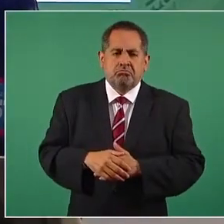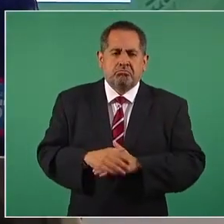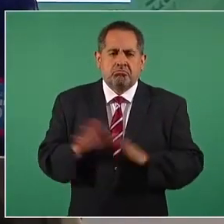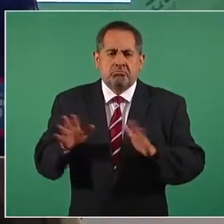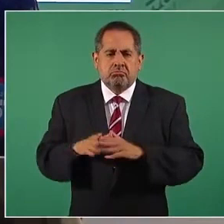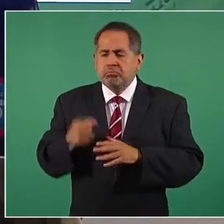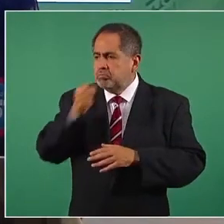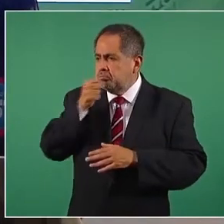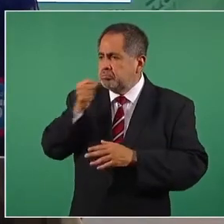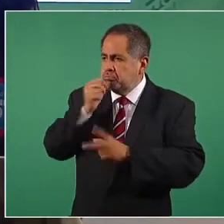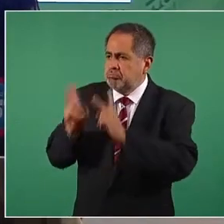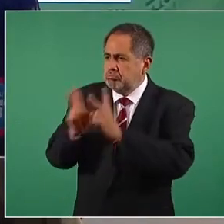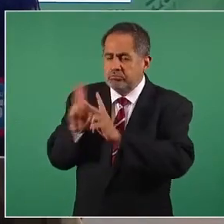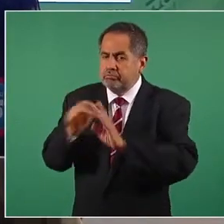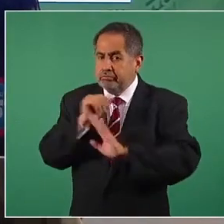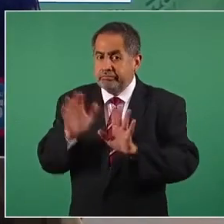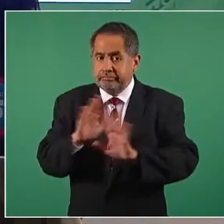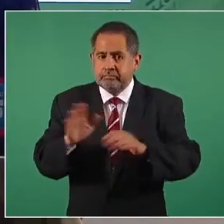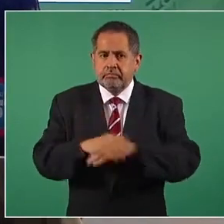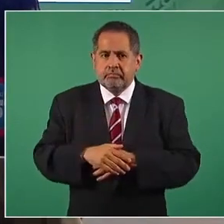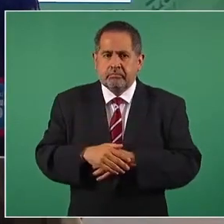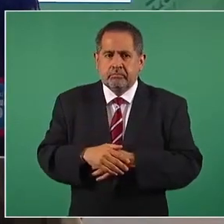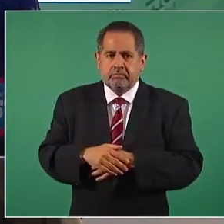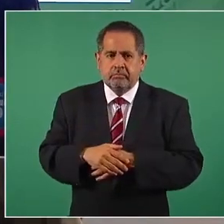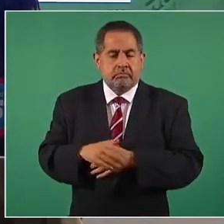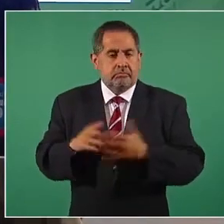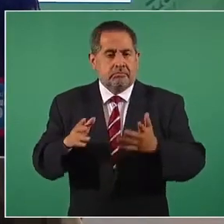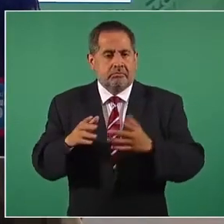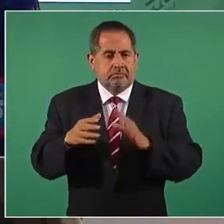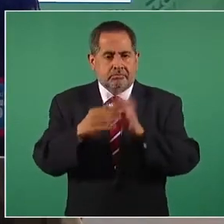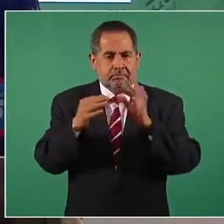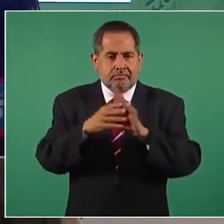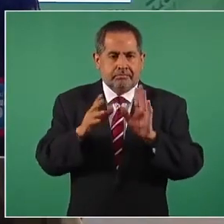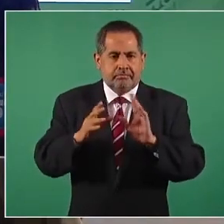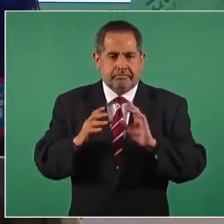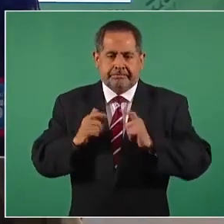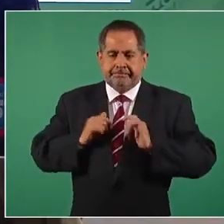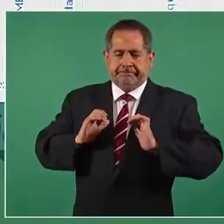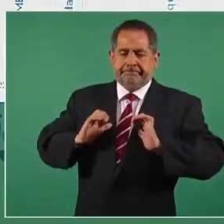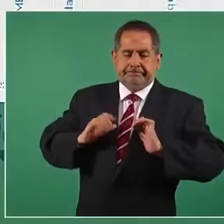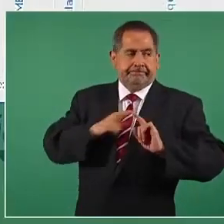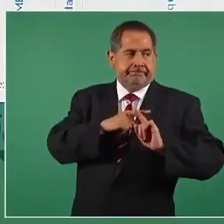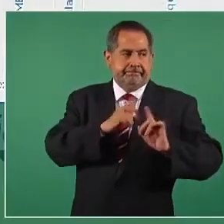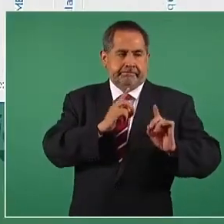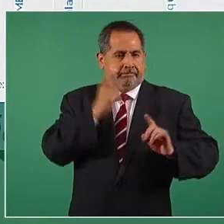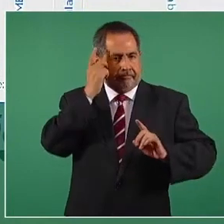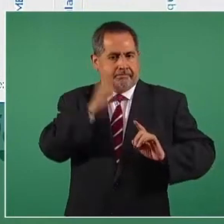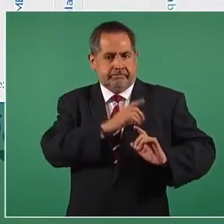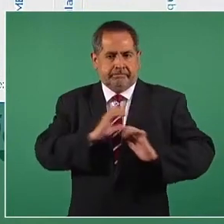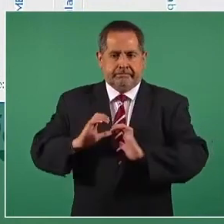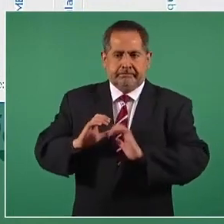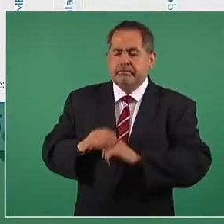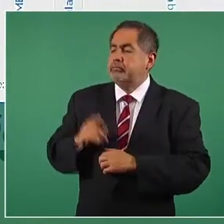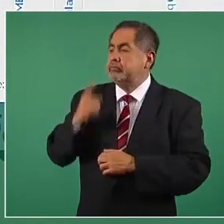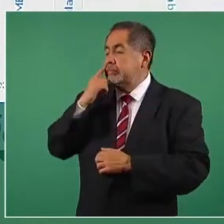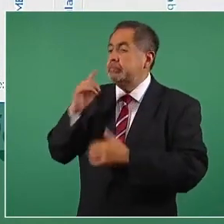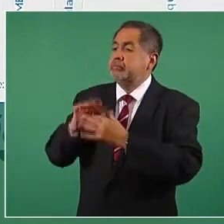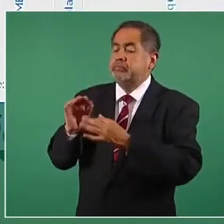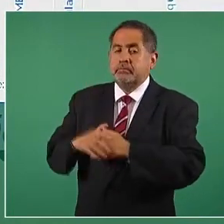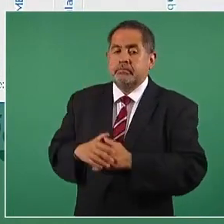no era entrevista. Nada más decía, ¿no? Porque se tenía que cubrir con el dueño de la radio.